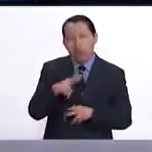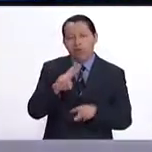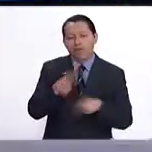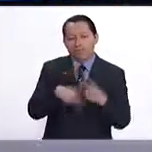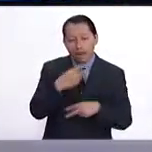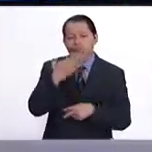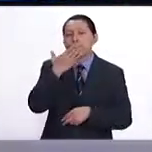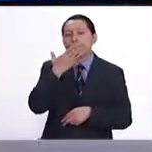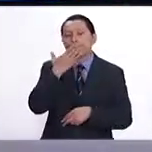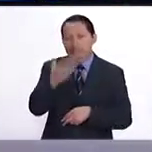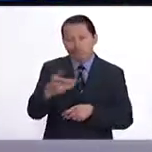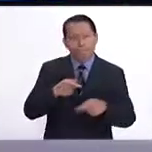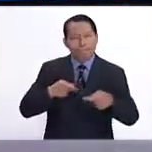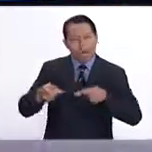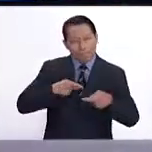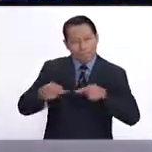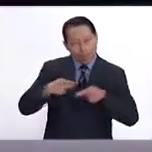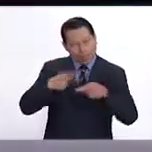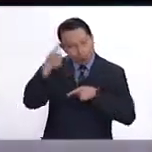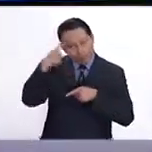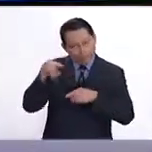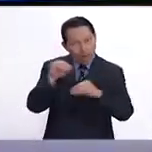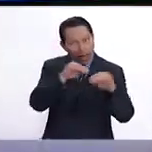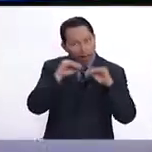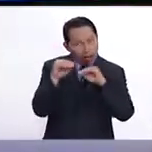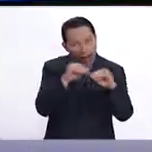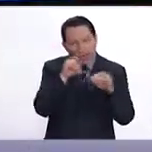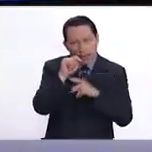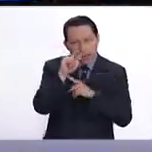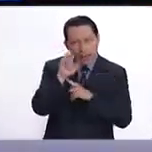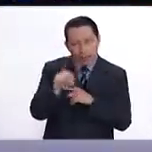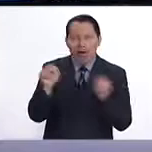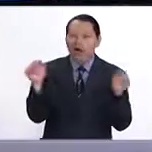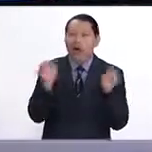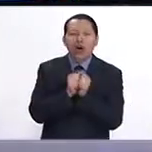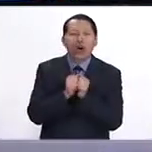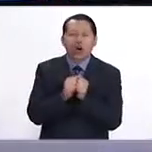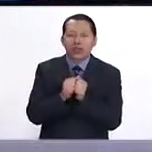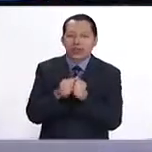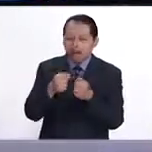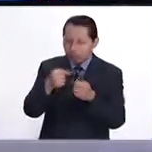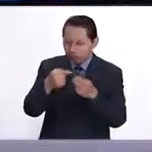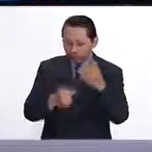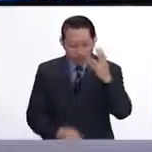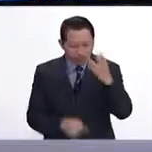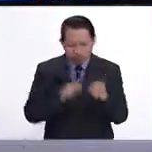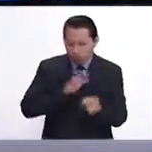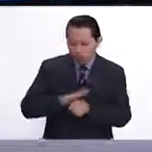a este primer encuentro en las negociaciones? ¿Va con elementos suficientes